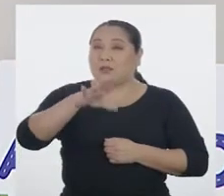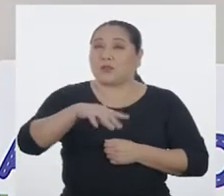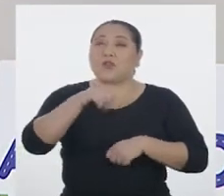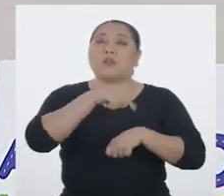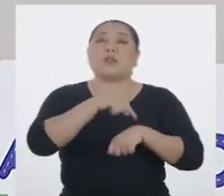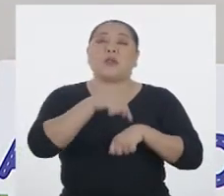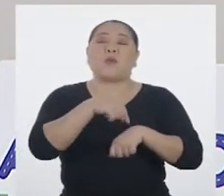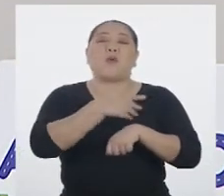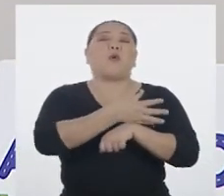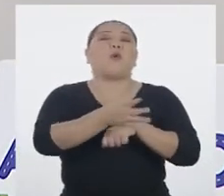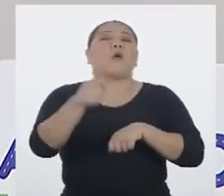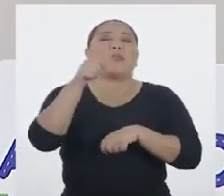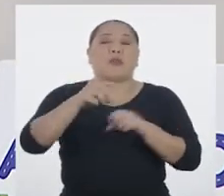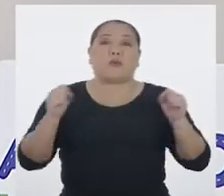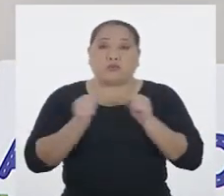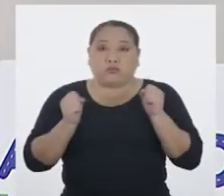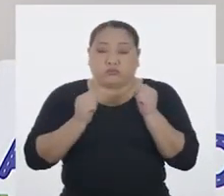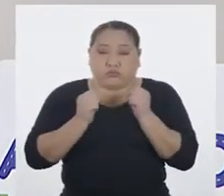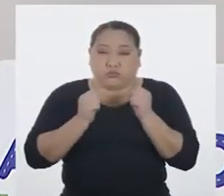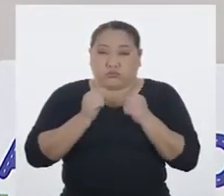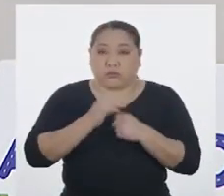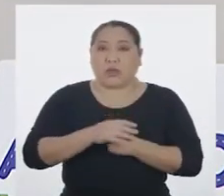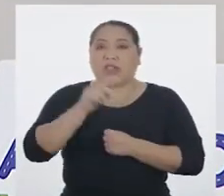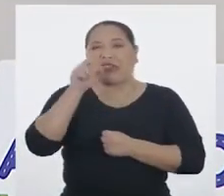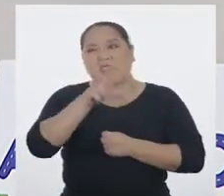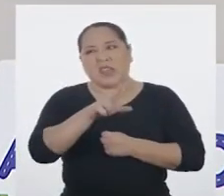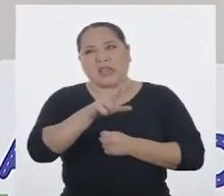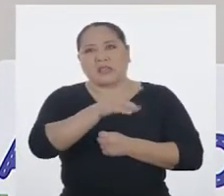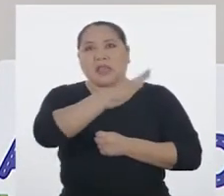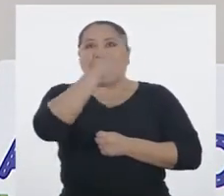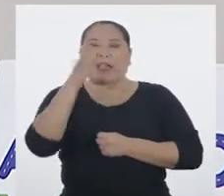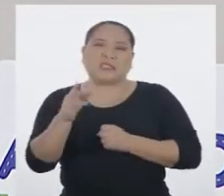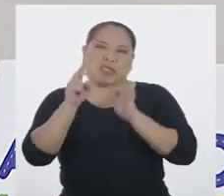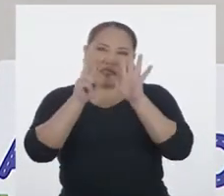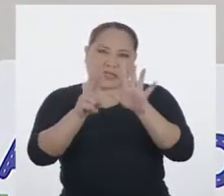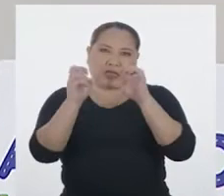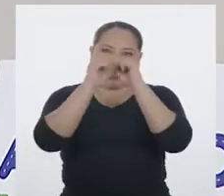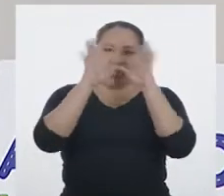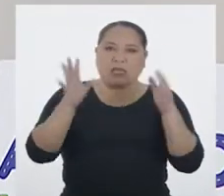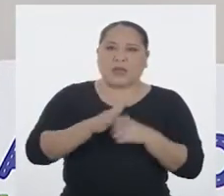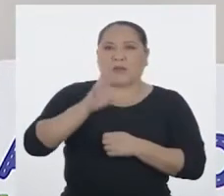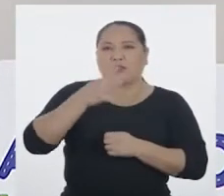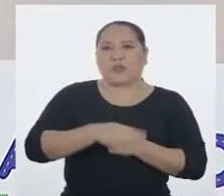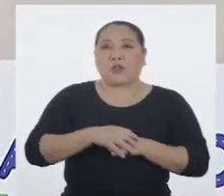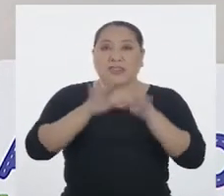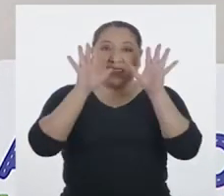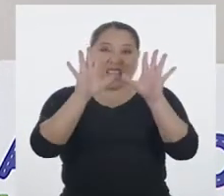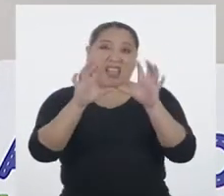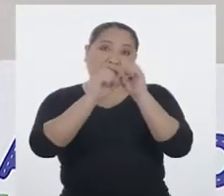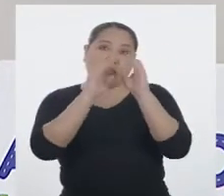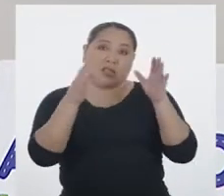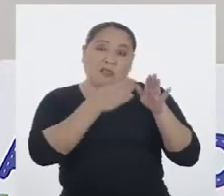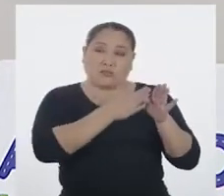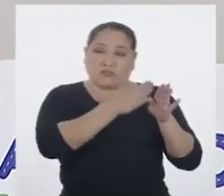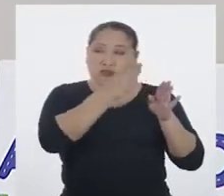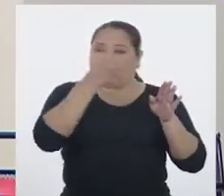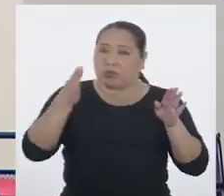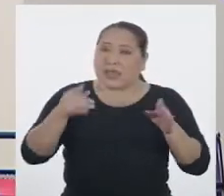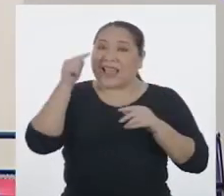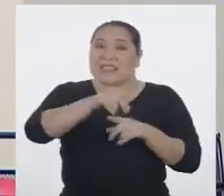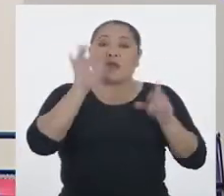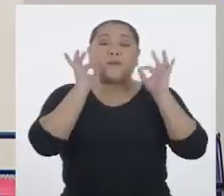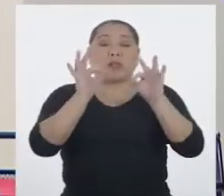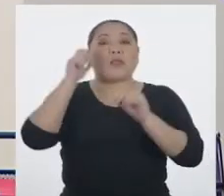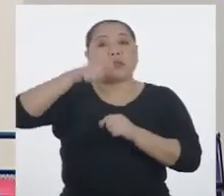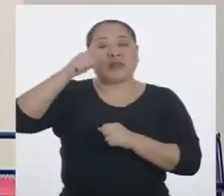El promedio de duración de este fenómeno del friaje es de 3 a 7 días y en ocasiones hasta 10 días.